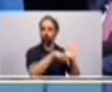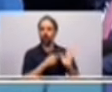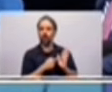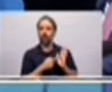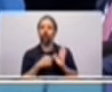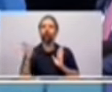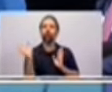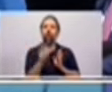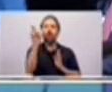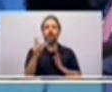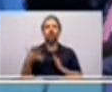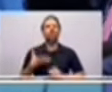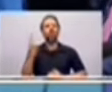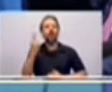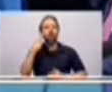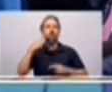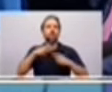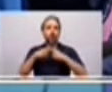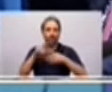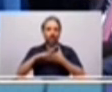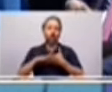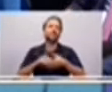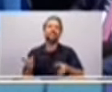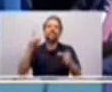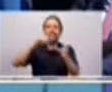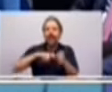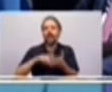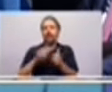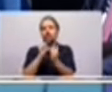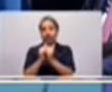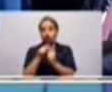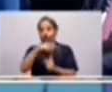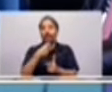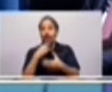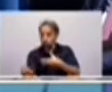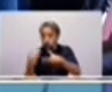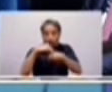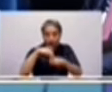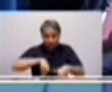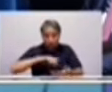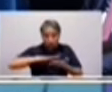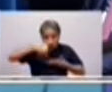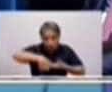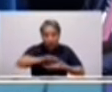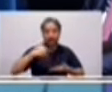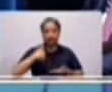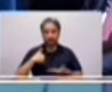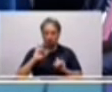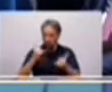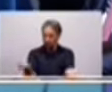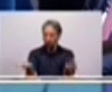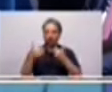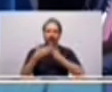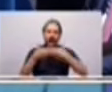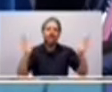sociales, son también los sectores comerciales los que tienen algún tipo de impacto sobre ese lugar concreto de la economía. Tiene que ser